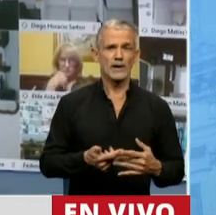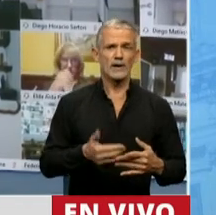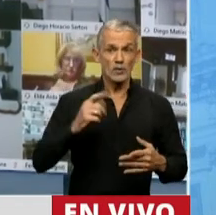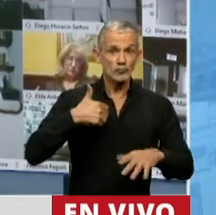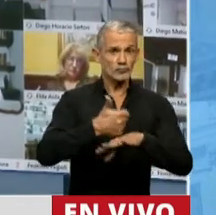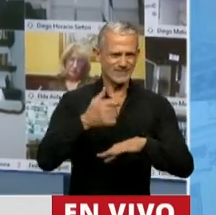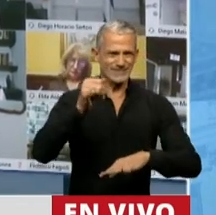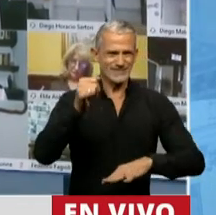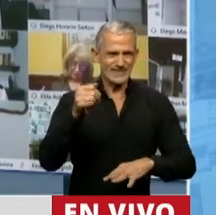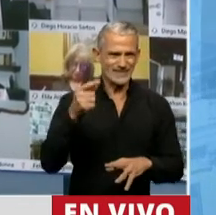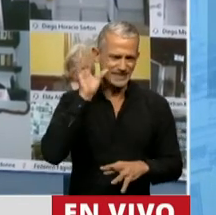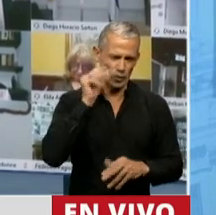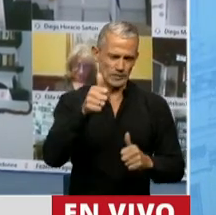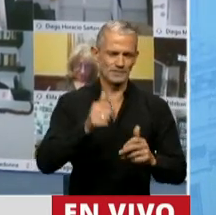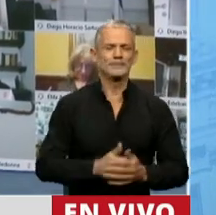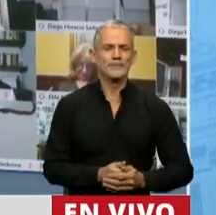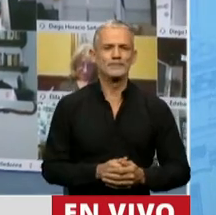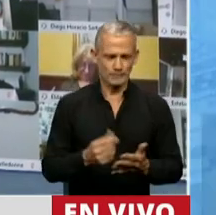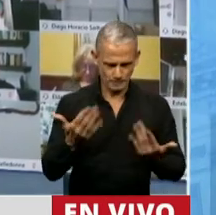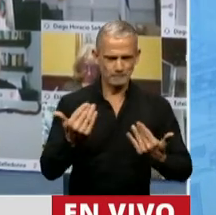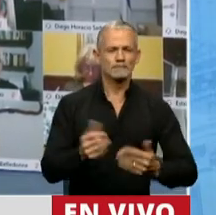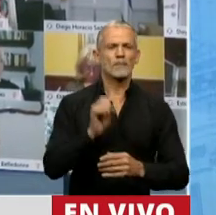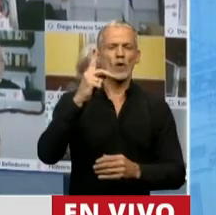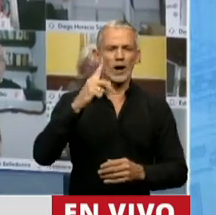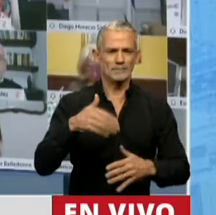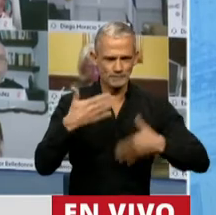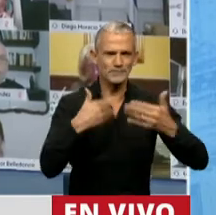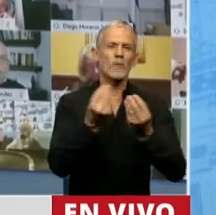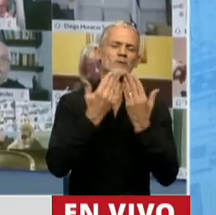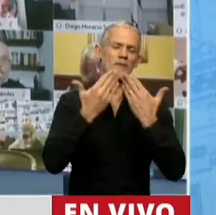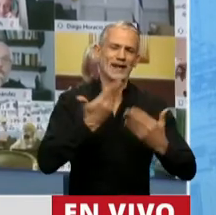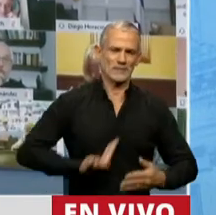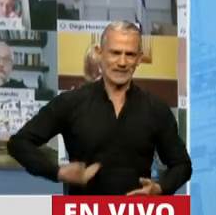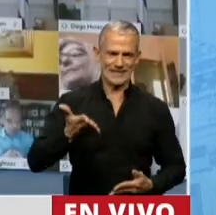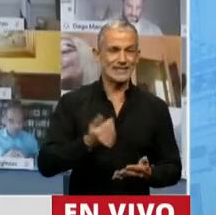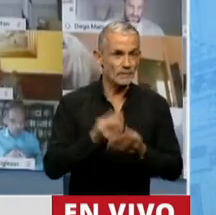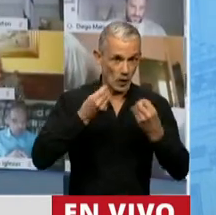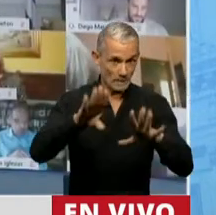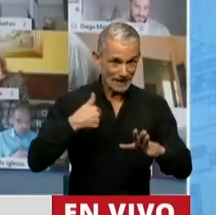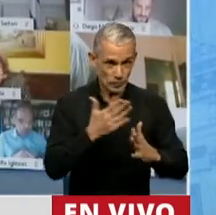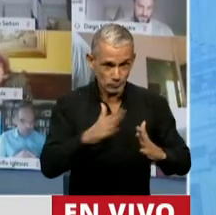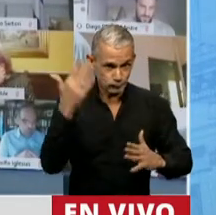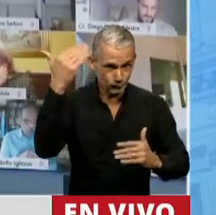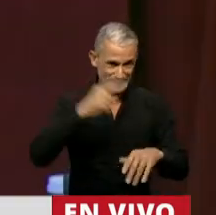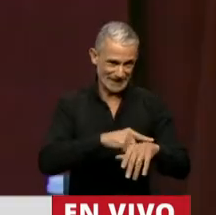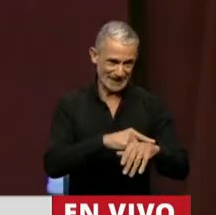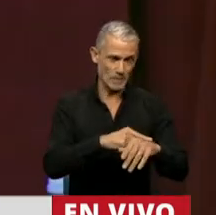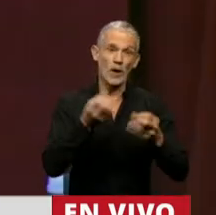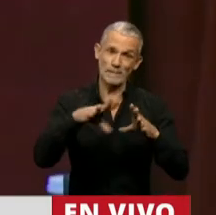Estoy a... Ahora sí se le escucha. Ah, ok. Bueno, muchas gracias, Presidenta. Empiezo entonces con mi tiempo.